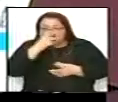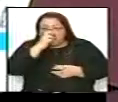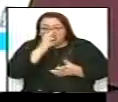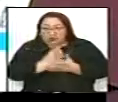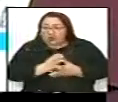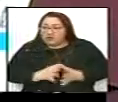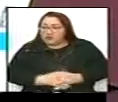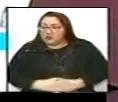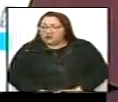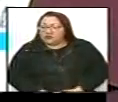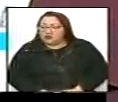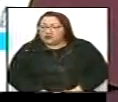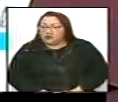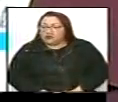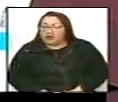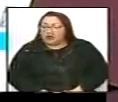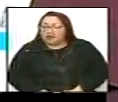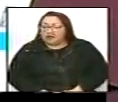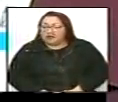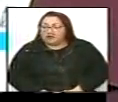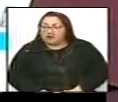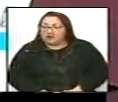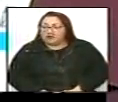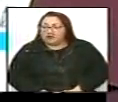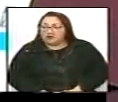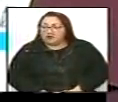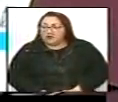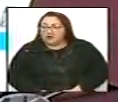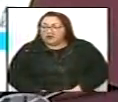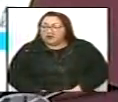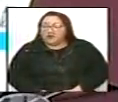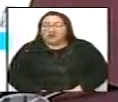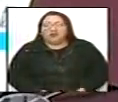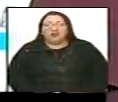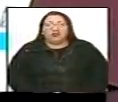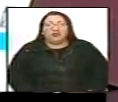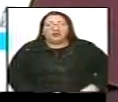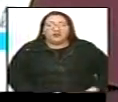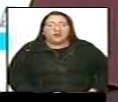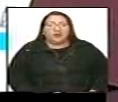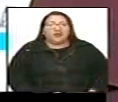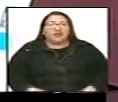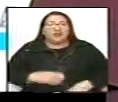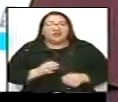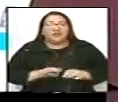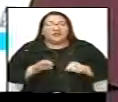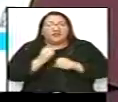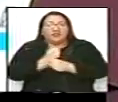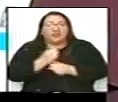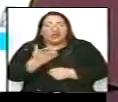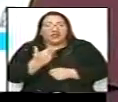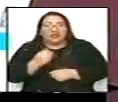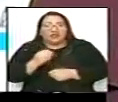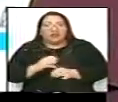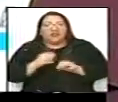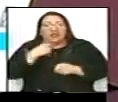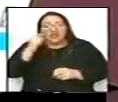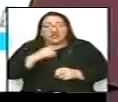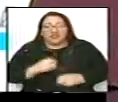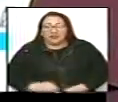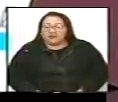serias y transparentes, señor presidente. Entonces, para nosotros, señor presidente, es absolutamente